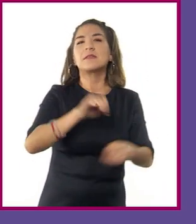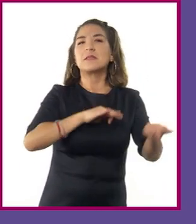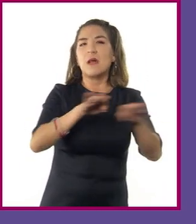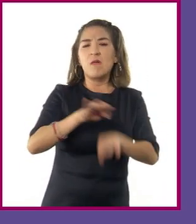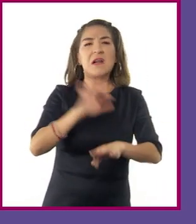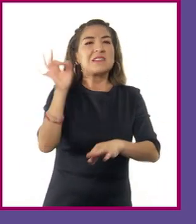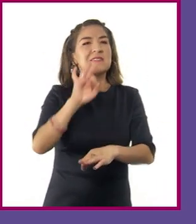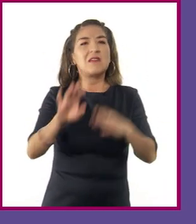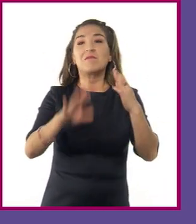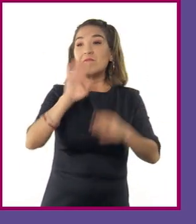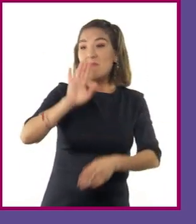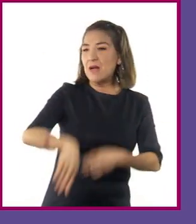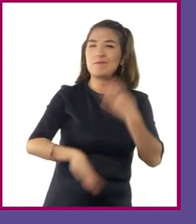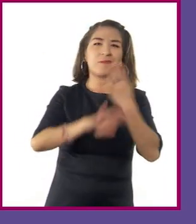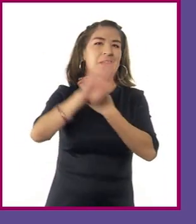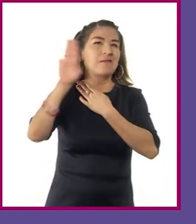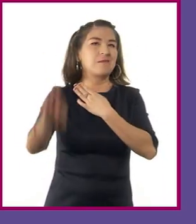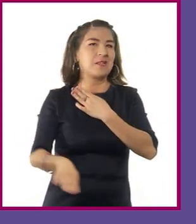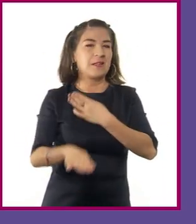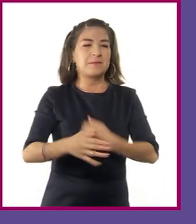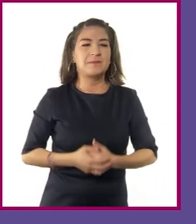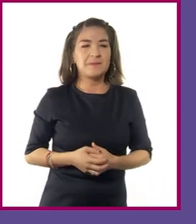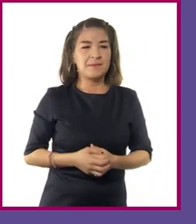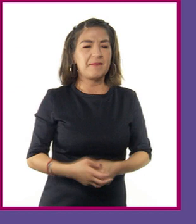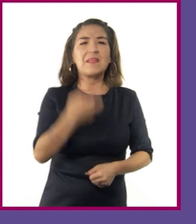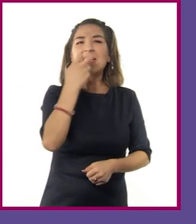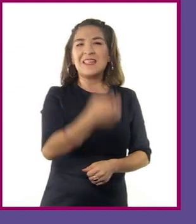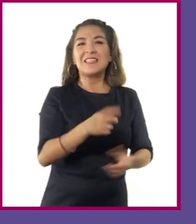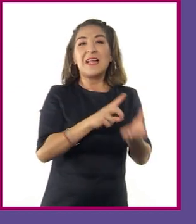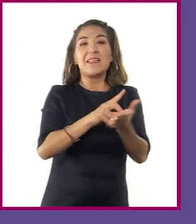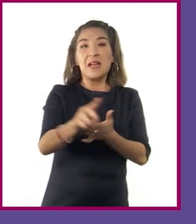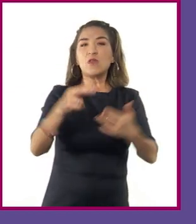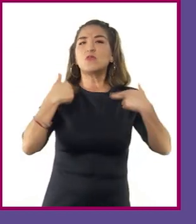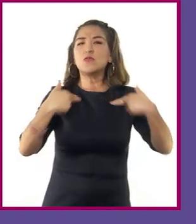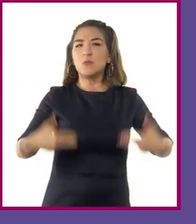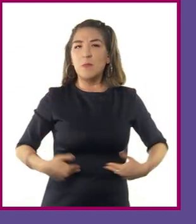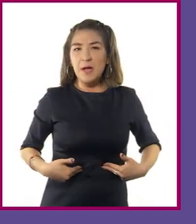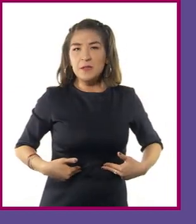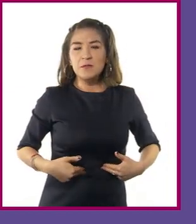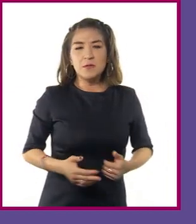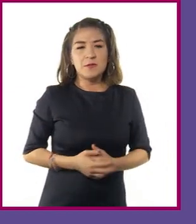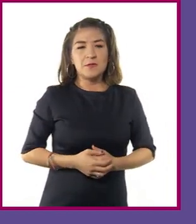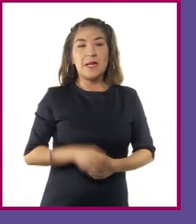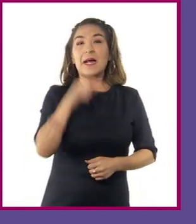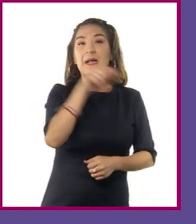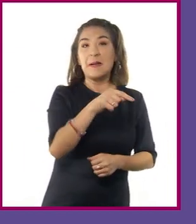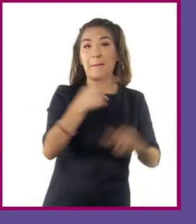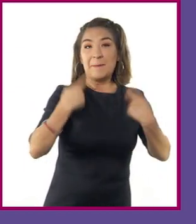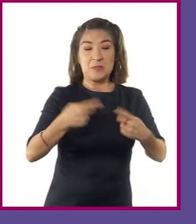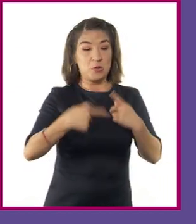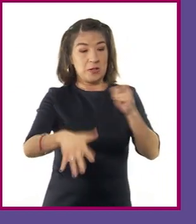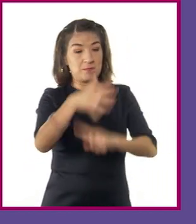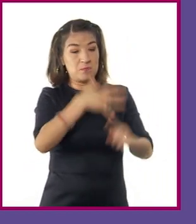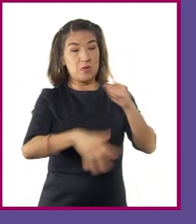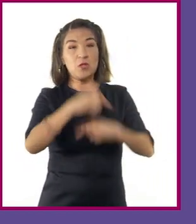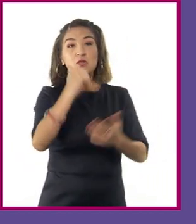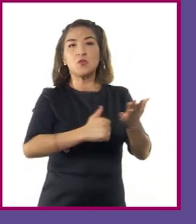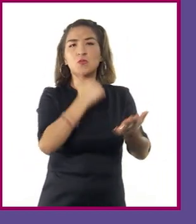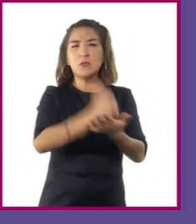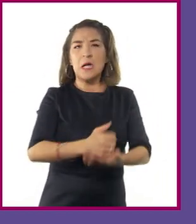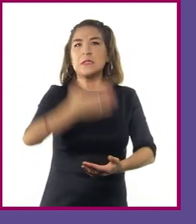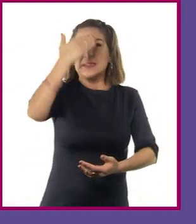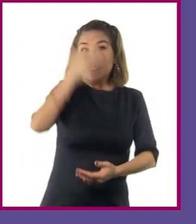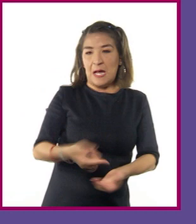actos ilegales. Con respecto a los derechos humanos, Una ciudadanía que se informa sobre